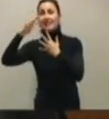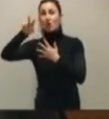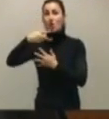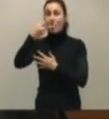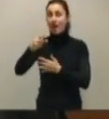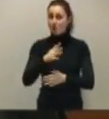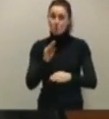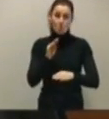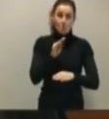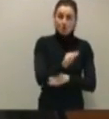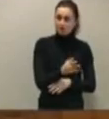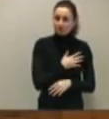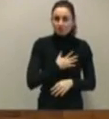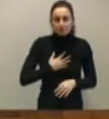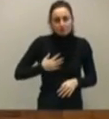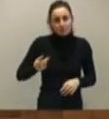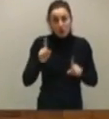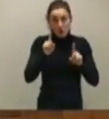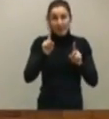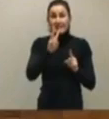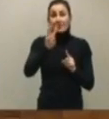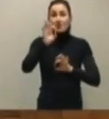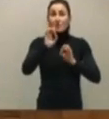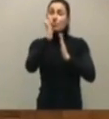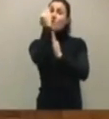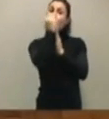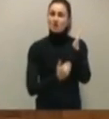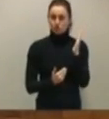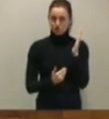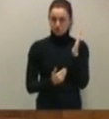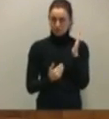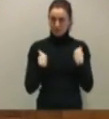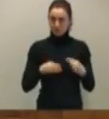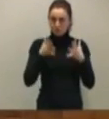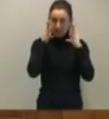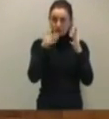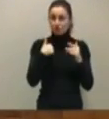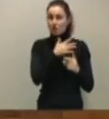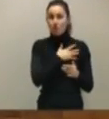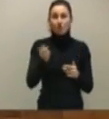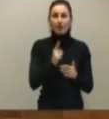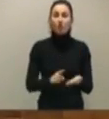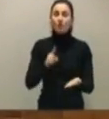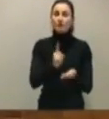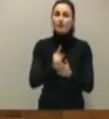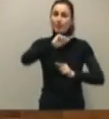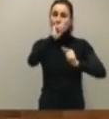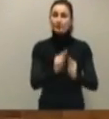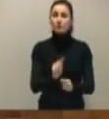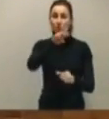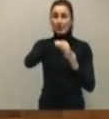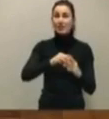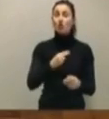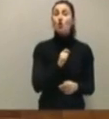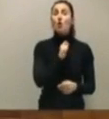79.504,75 euros. Esos asesores de esta Cámara hoy cobran un 33% menos. Yo no quiero volver a un presupuesto en el cual